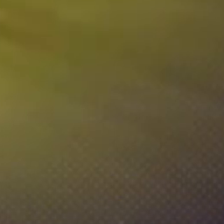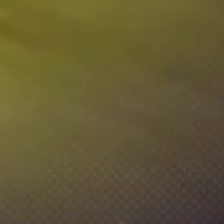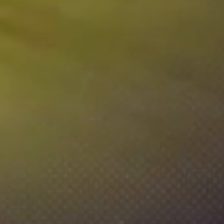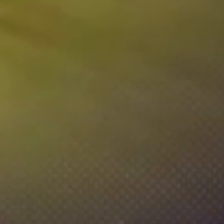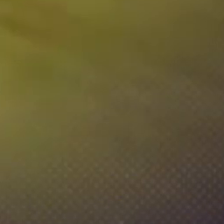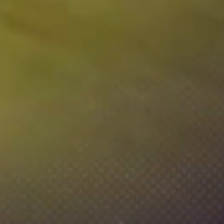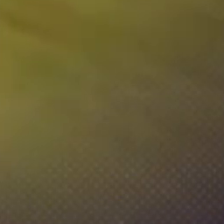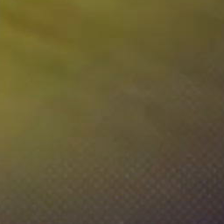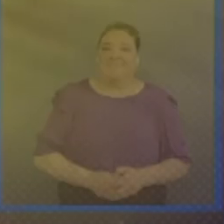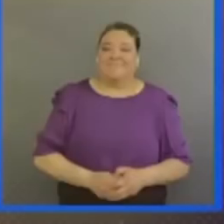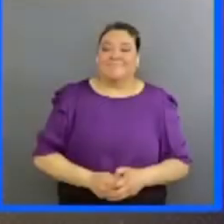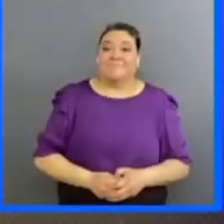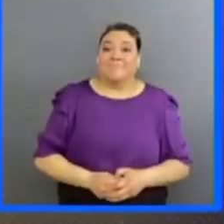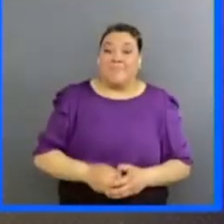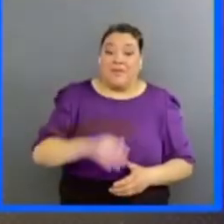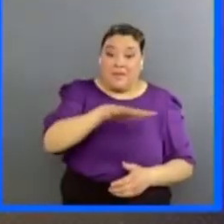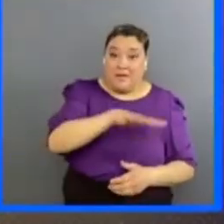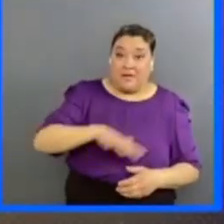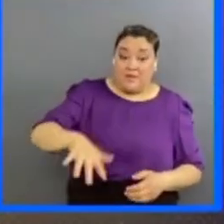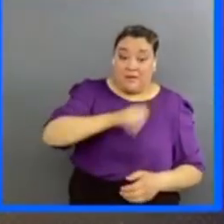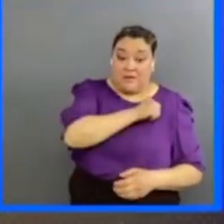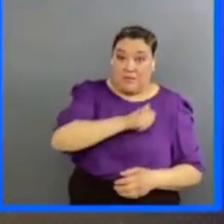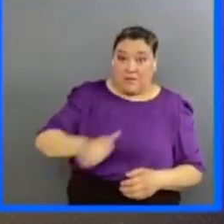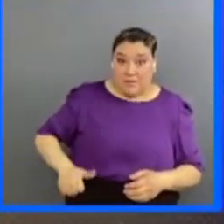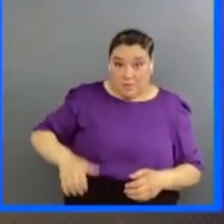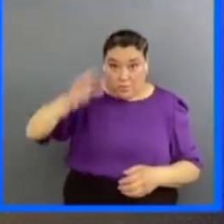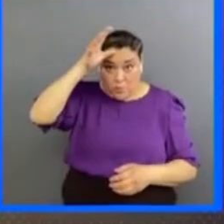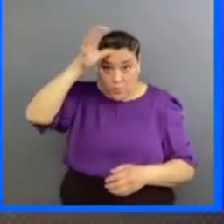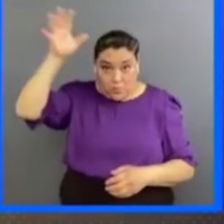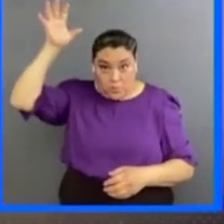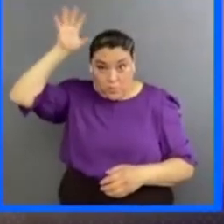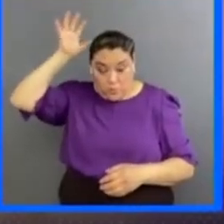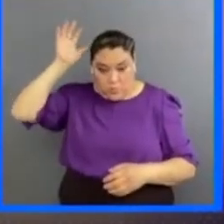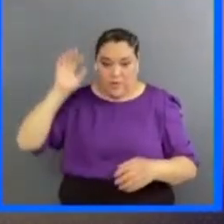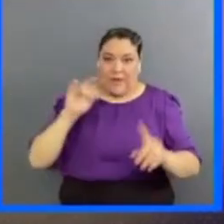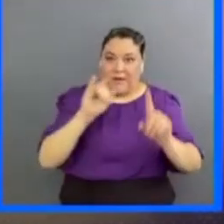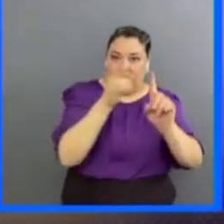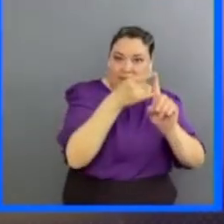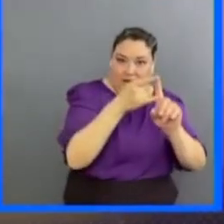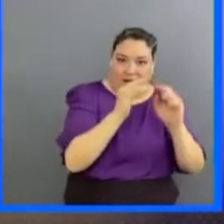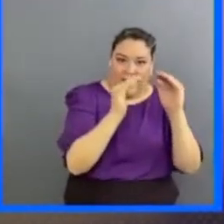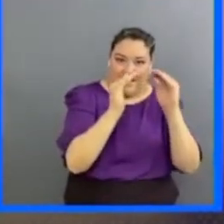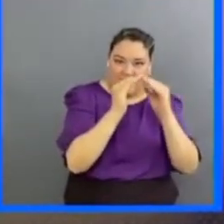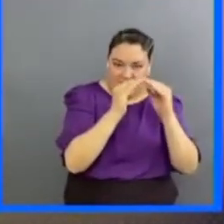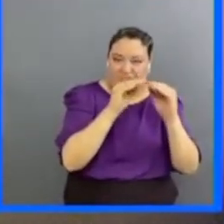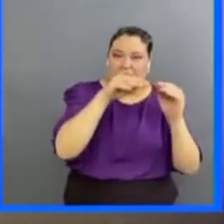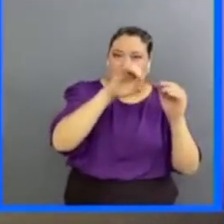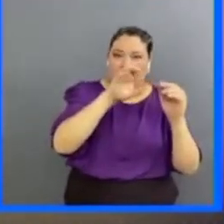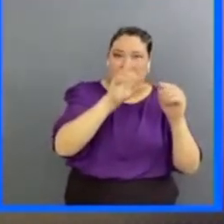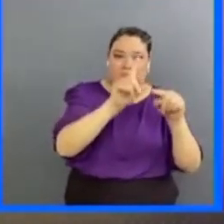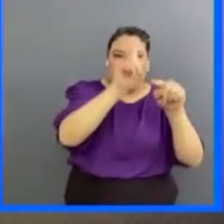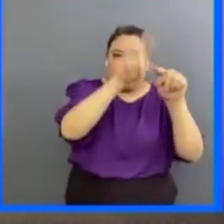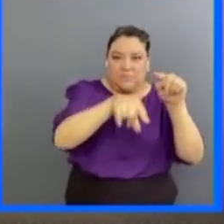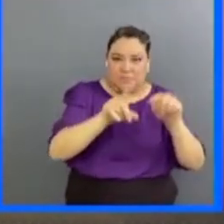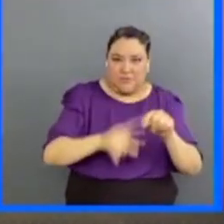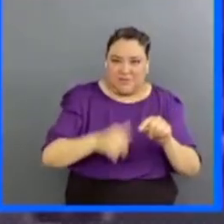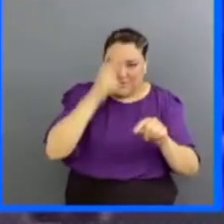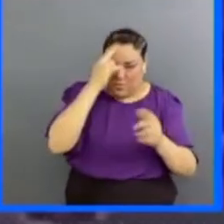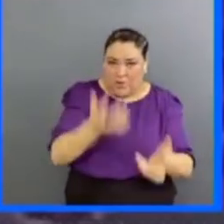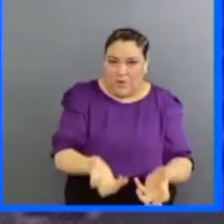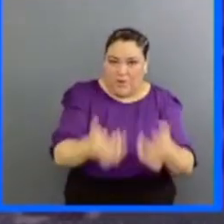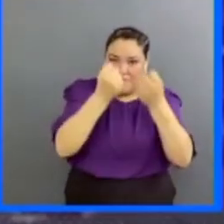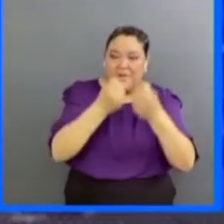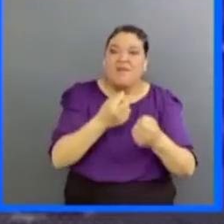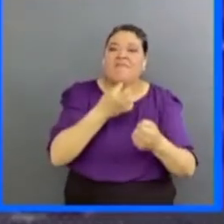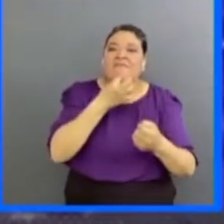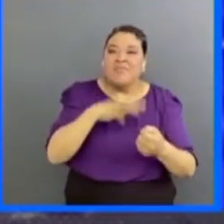La alcaldía Cuauhtémoc retiró los sellos de suspensión al albergue La Casa de las Mercedes, de donde fueron rescatadas 30 menores de edad